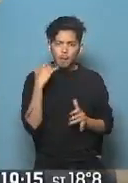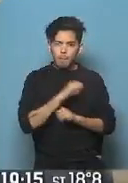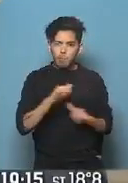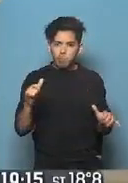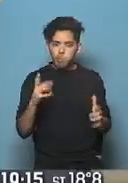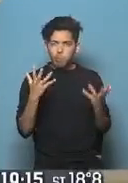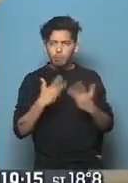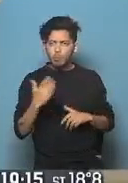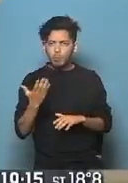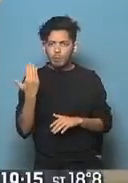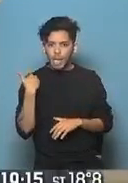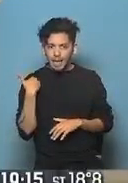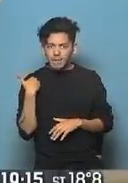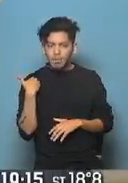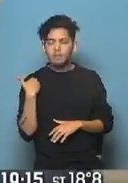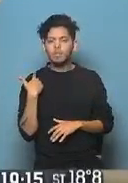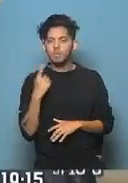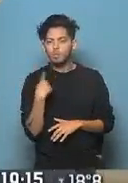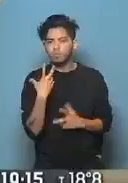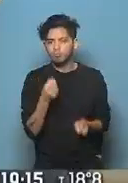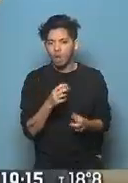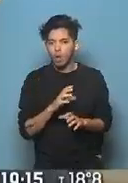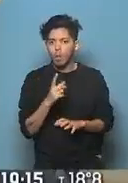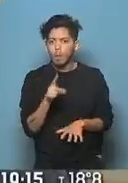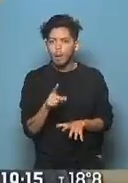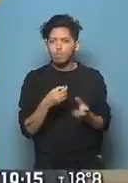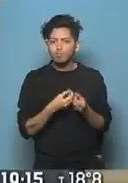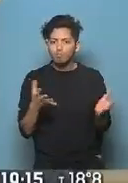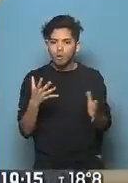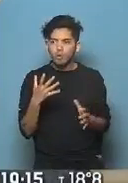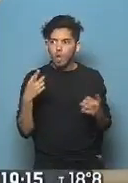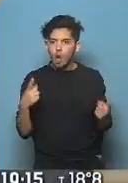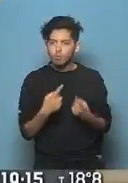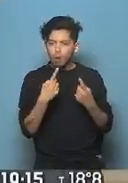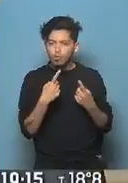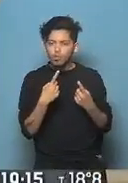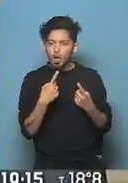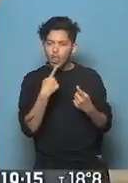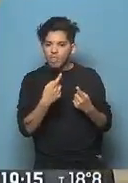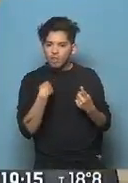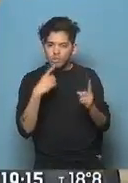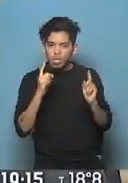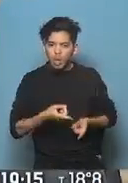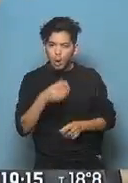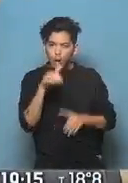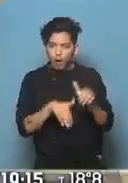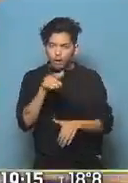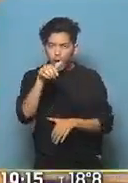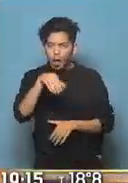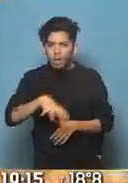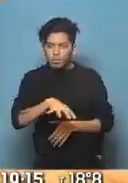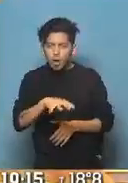presupuesto anterior, que nosotros por supuesto lo rechazamos, pero que muchos que se dicen opositores lo votaron aquí, planteaba una inflación